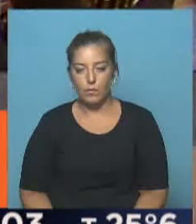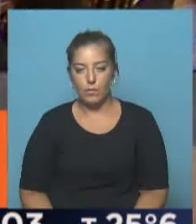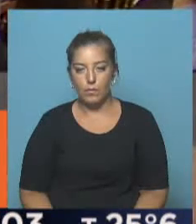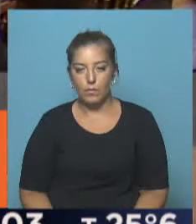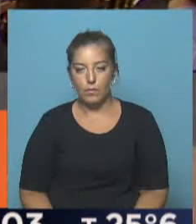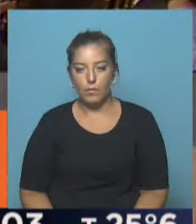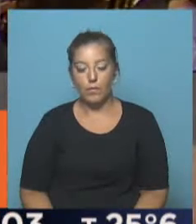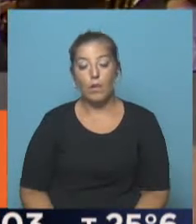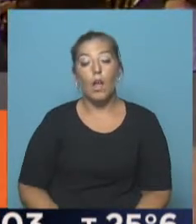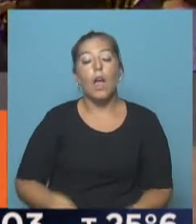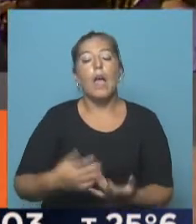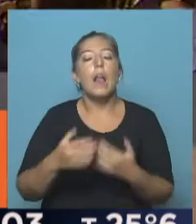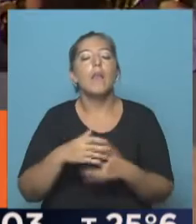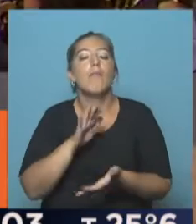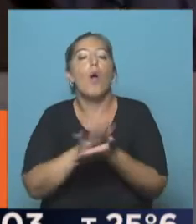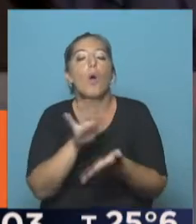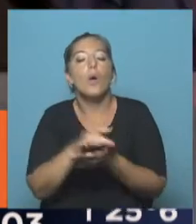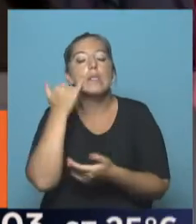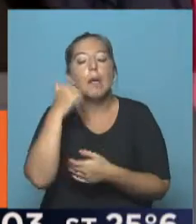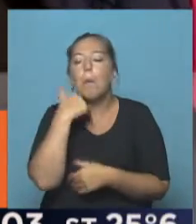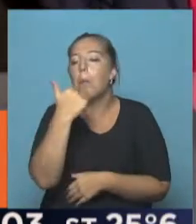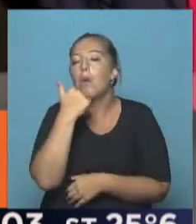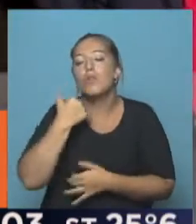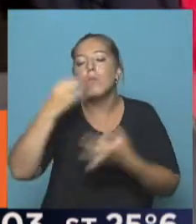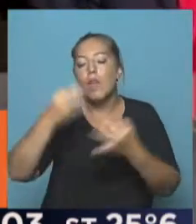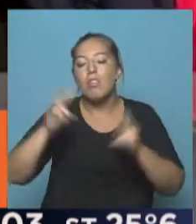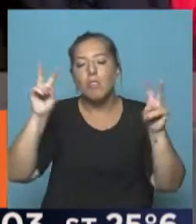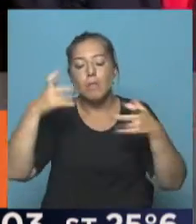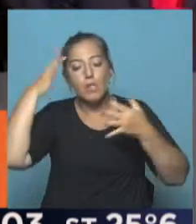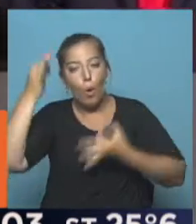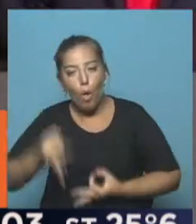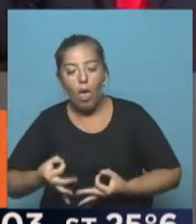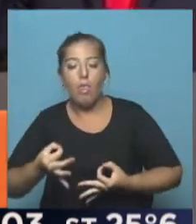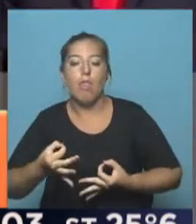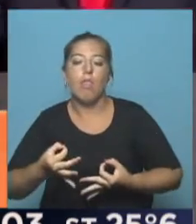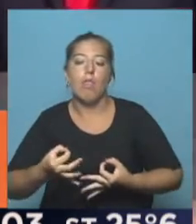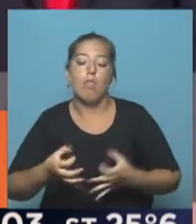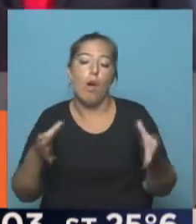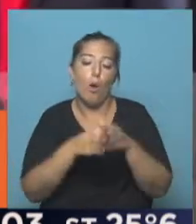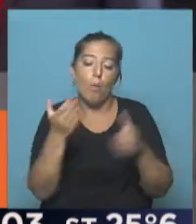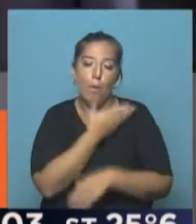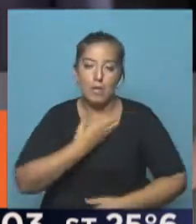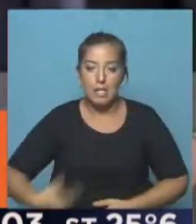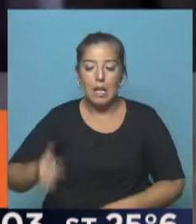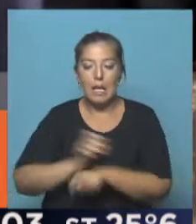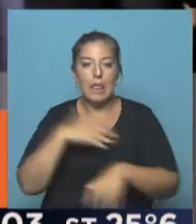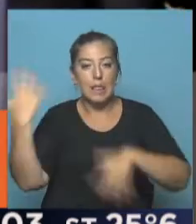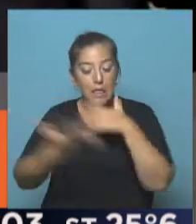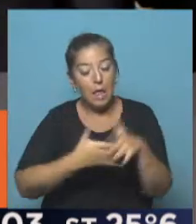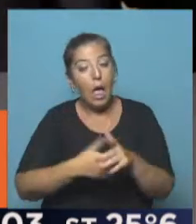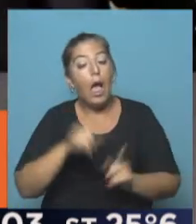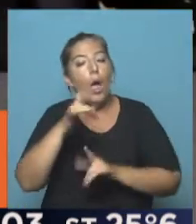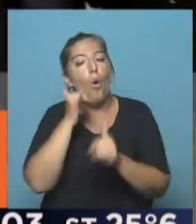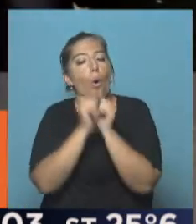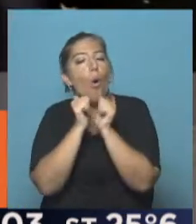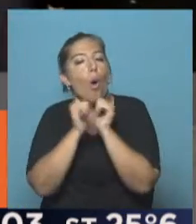El amateurismo y desinterés por los protocolos en temas de seguridad del equipo presidencial disparó todas las alarmas. Hay versiones de